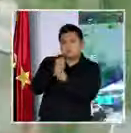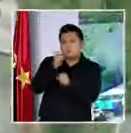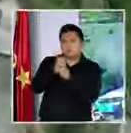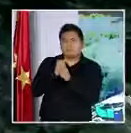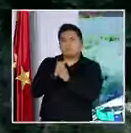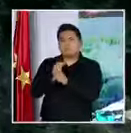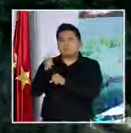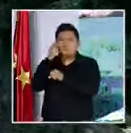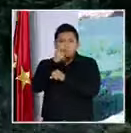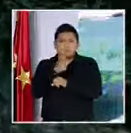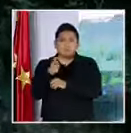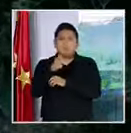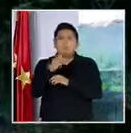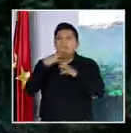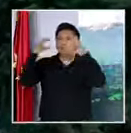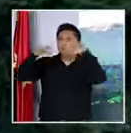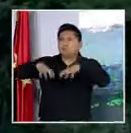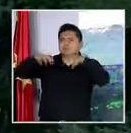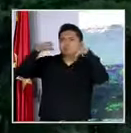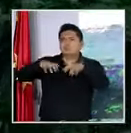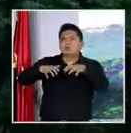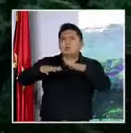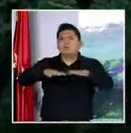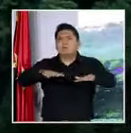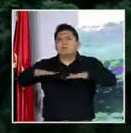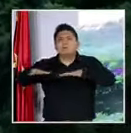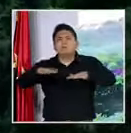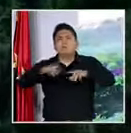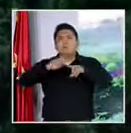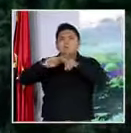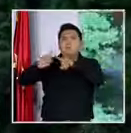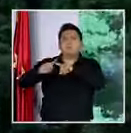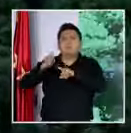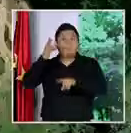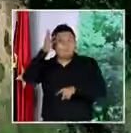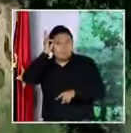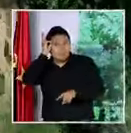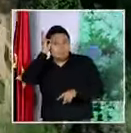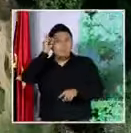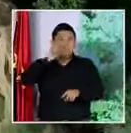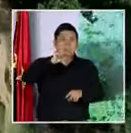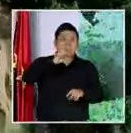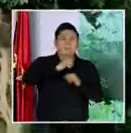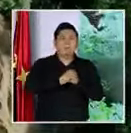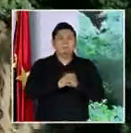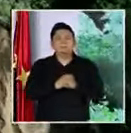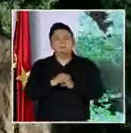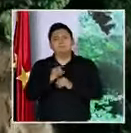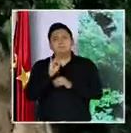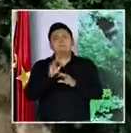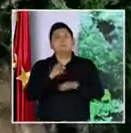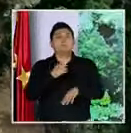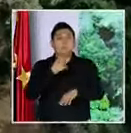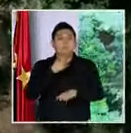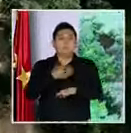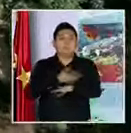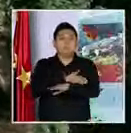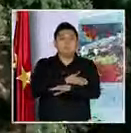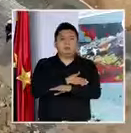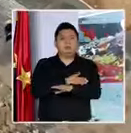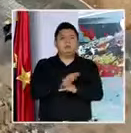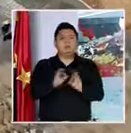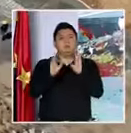la reducción de los riesgos por inundación o movimiento en masa en los municipios de Los Patios y Cúcuta fue realizada de forma oportuna en